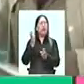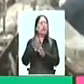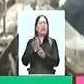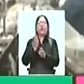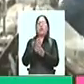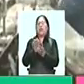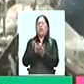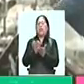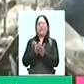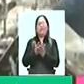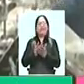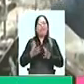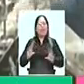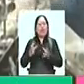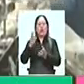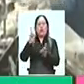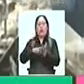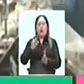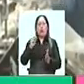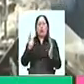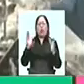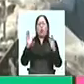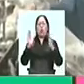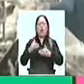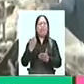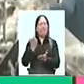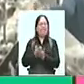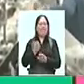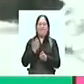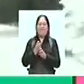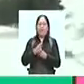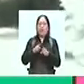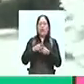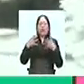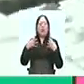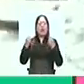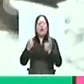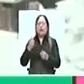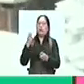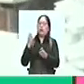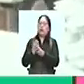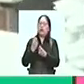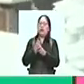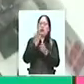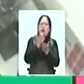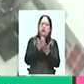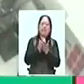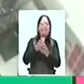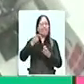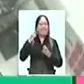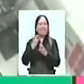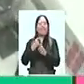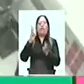sido una gestión tremendamente dolorosa desde el punto de vista de la salud pública, pero también de la economía. El dato